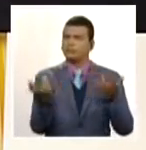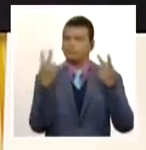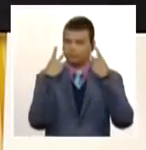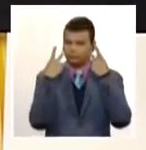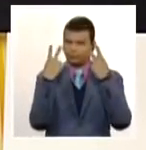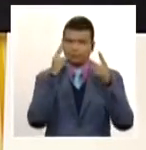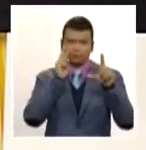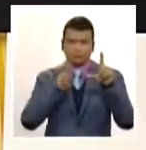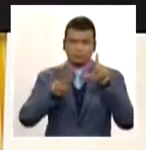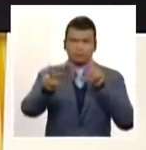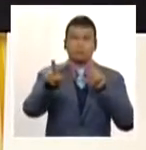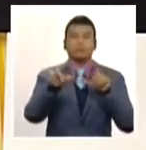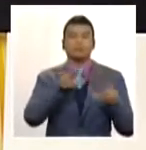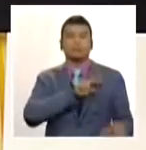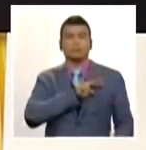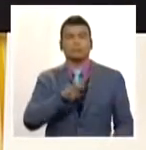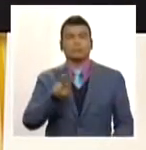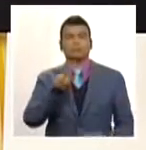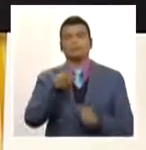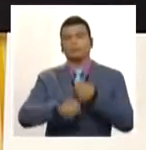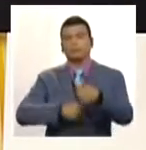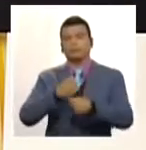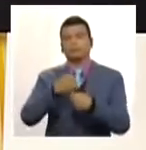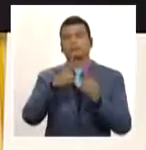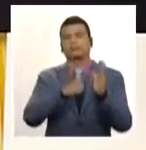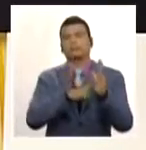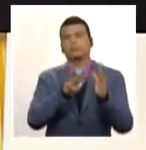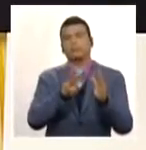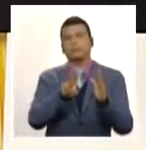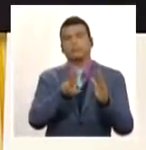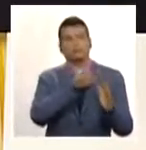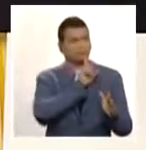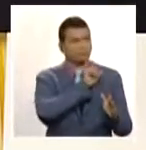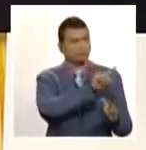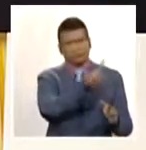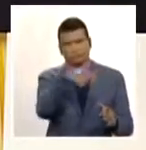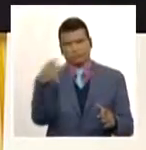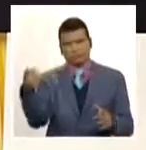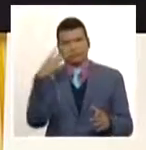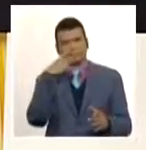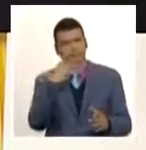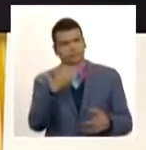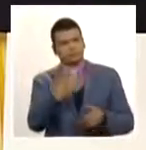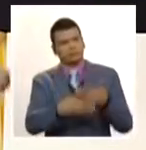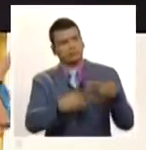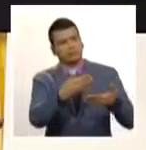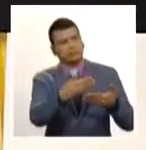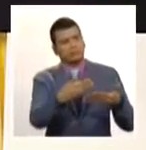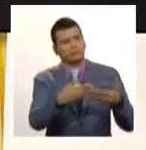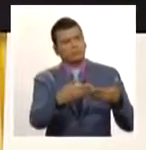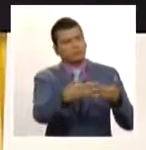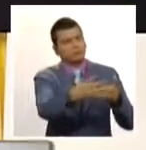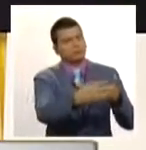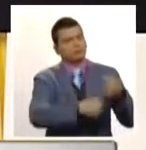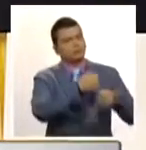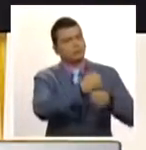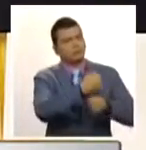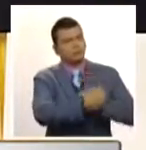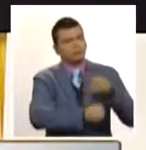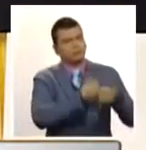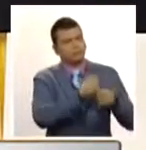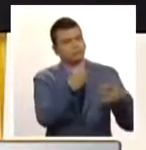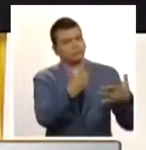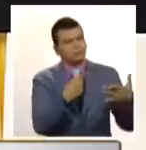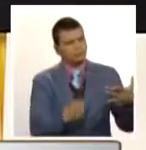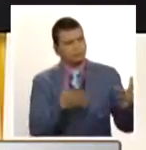Cauca 2032. Doctor Almario, ¿cuáles deben ser los ejes económicos para los próximos años? ¿Y realmente en qué